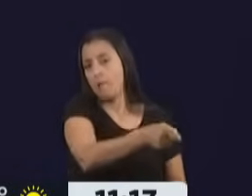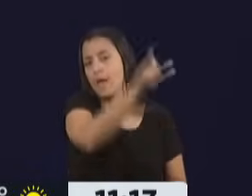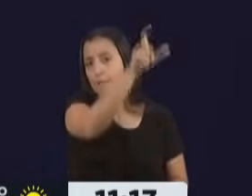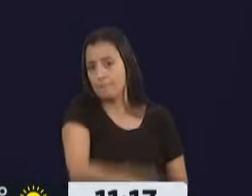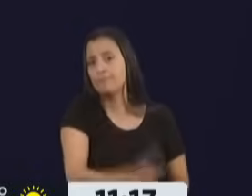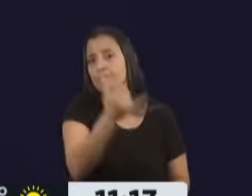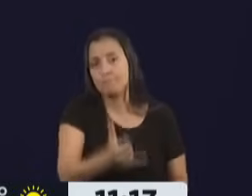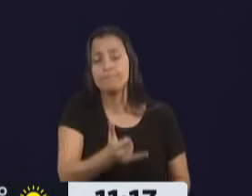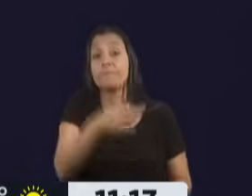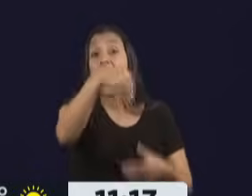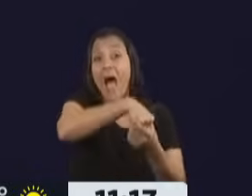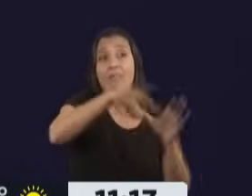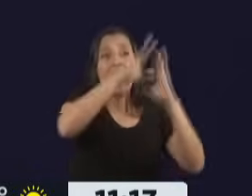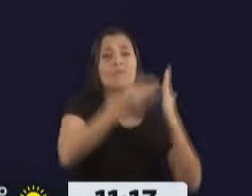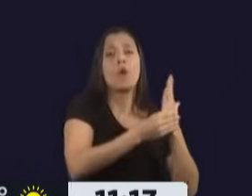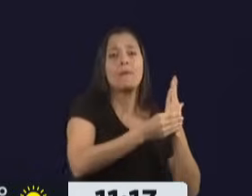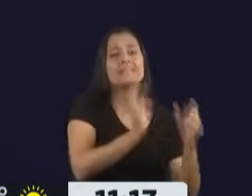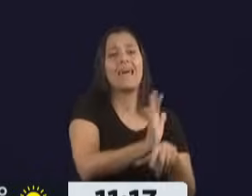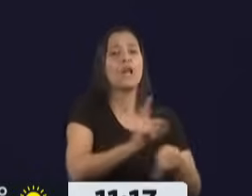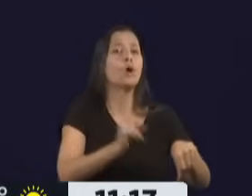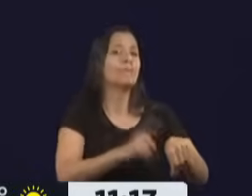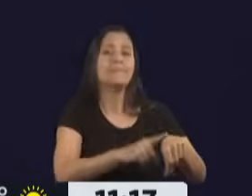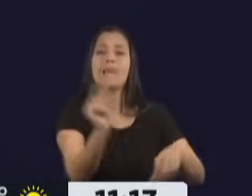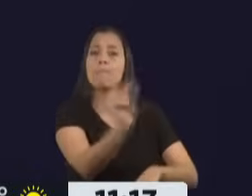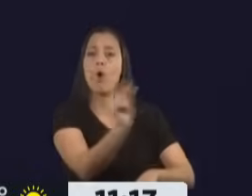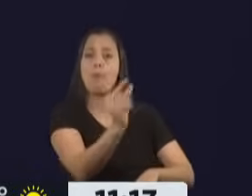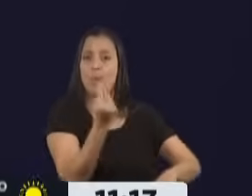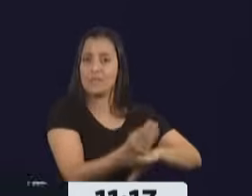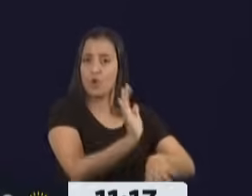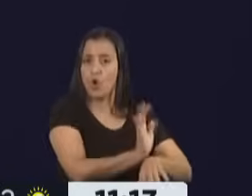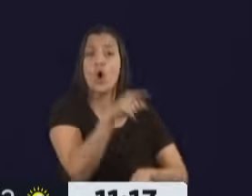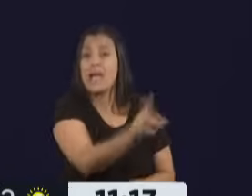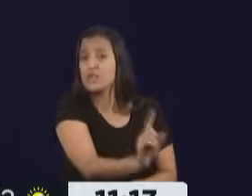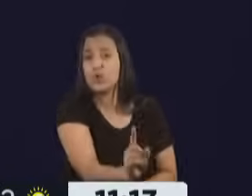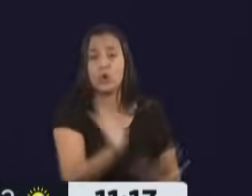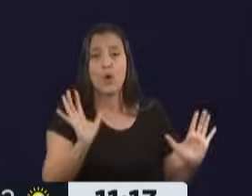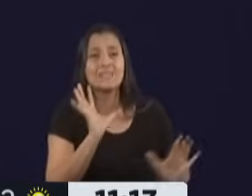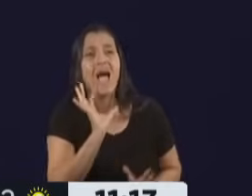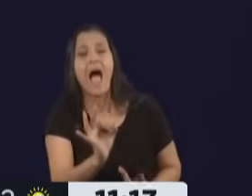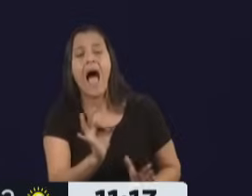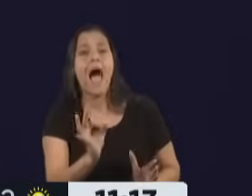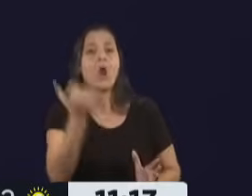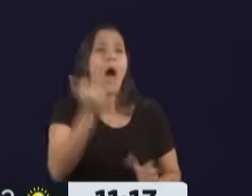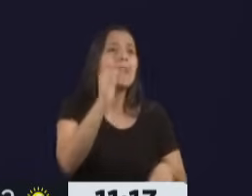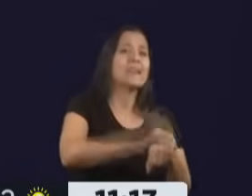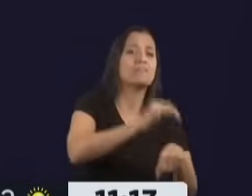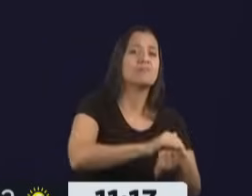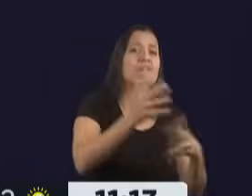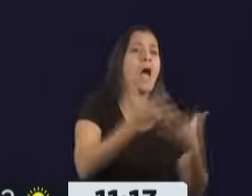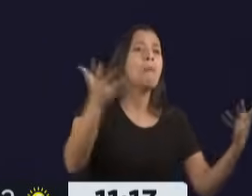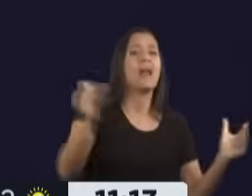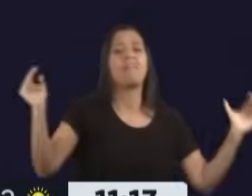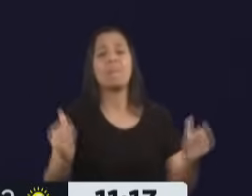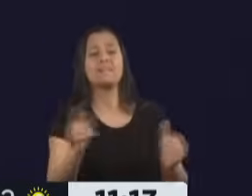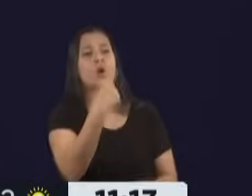efectivamente su paso por el ministerio era temporal en la gestión de Petovelo y eso no implica que tengan mayor o menor responsabilidad como sugeriste en la